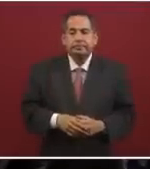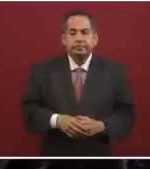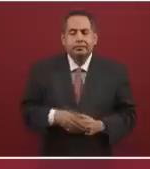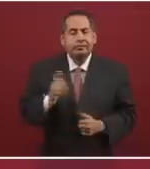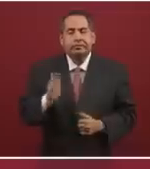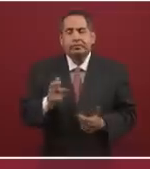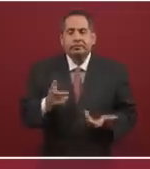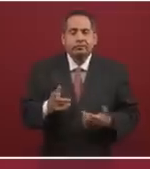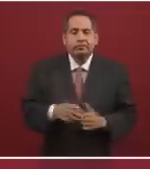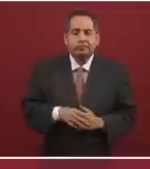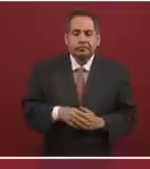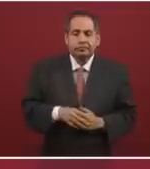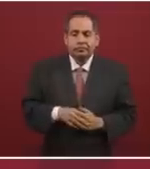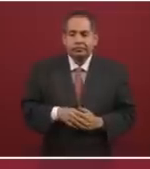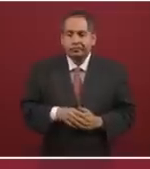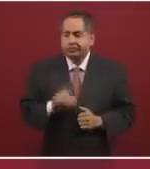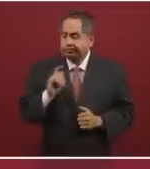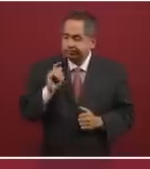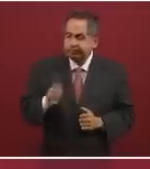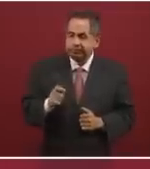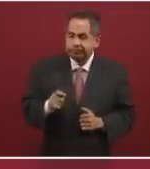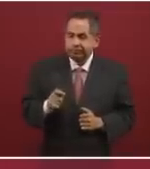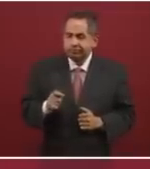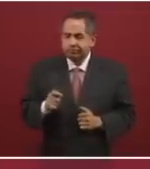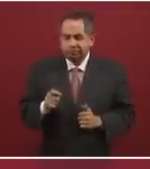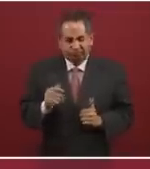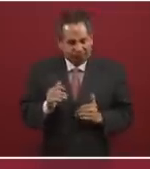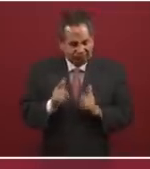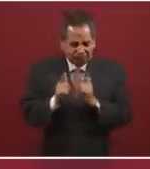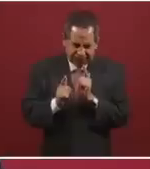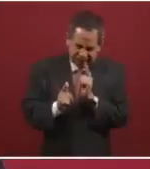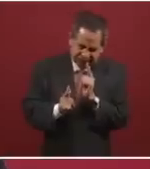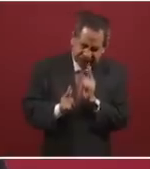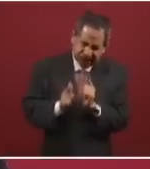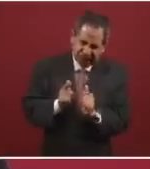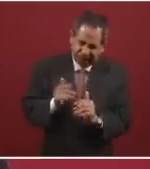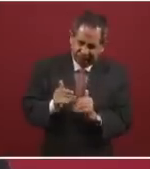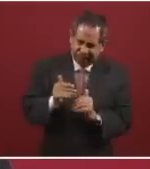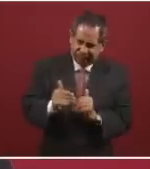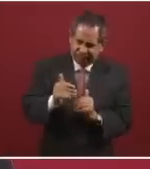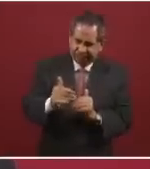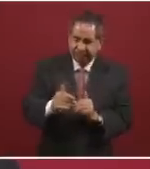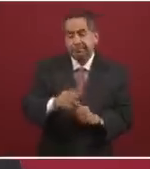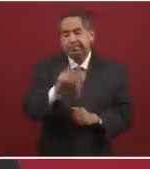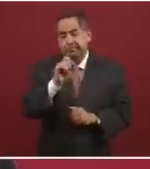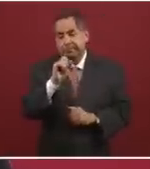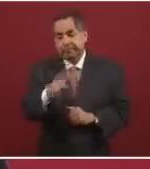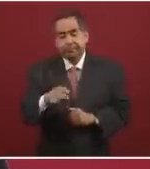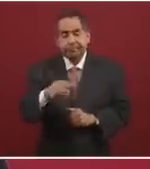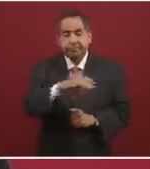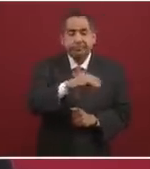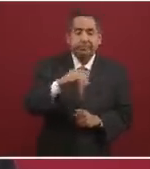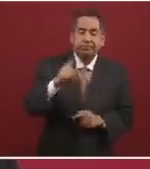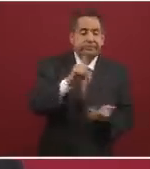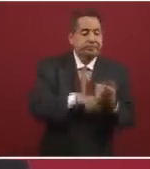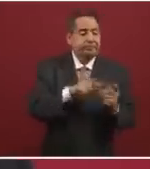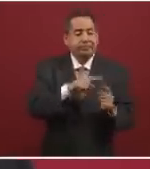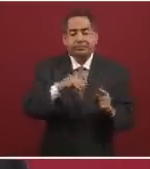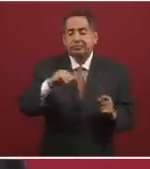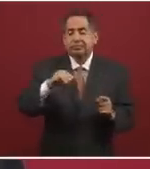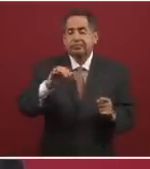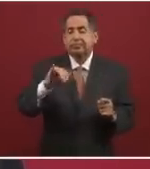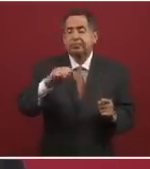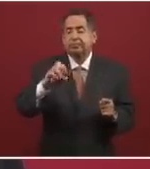porque es un cuerpo de avance lento. Y en el caso del IMER y en estos otros